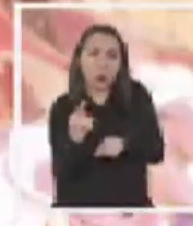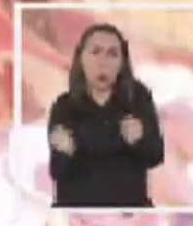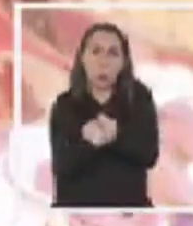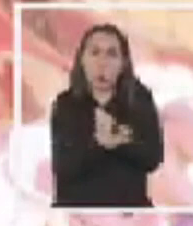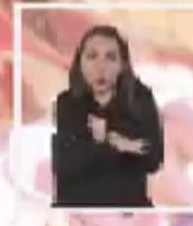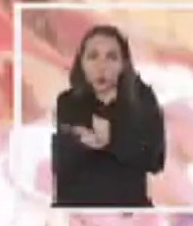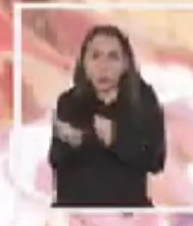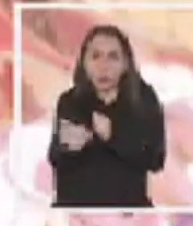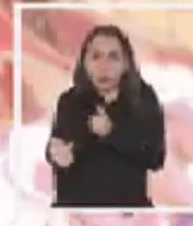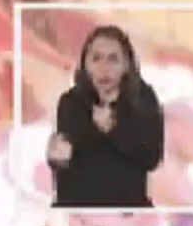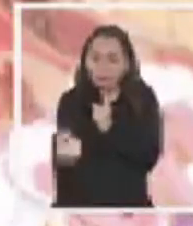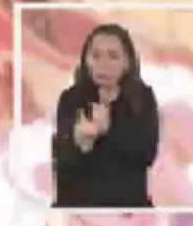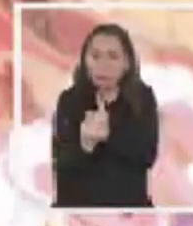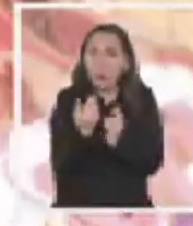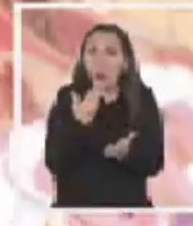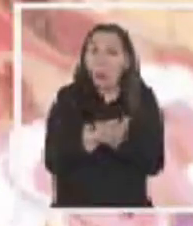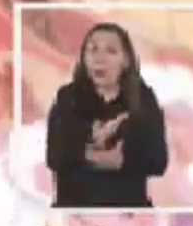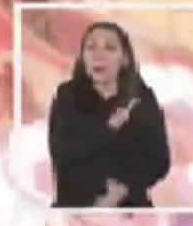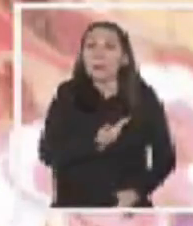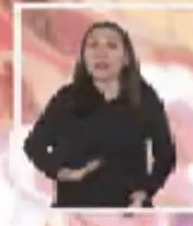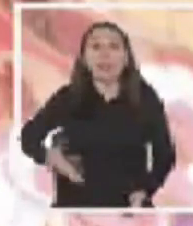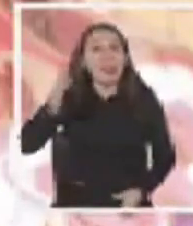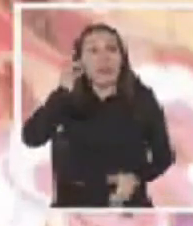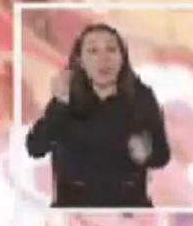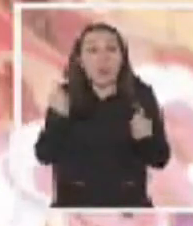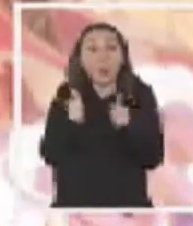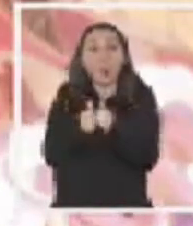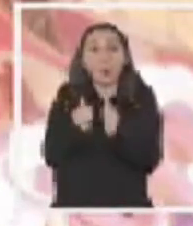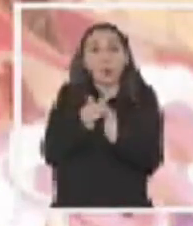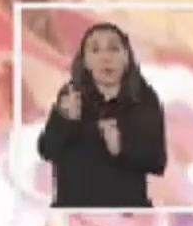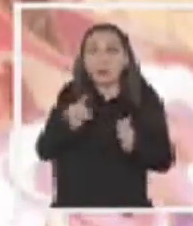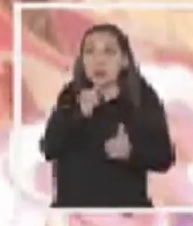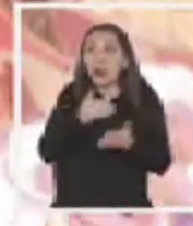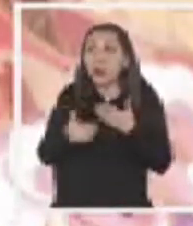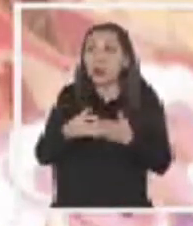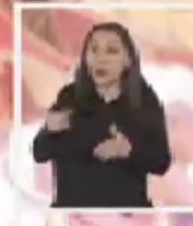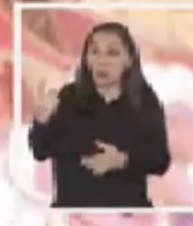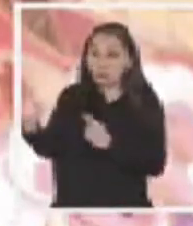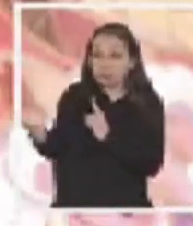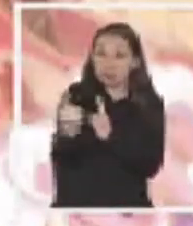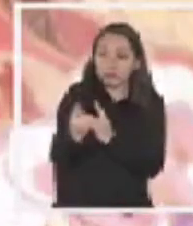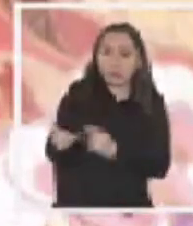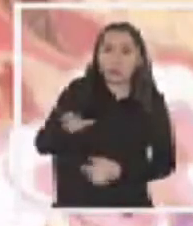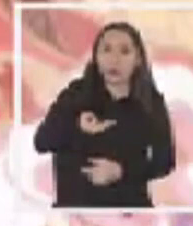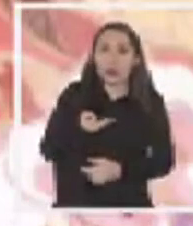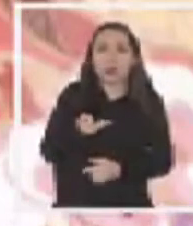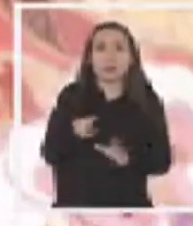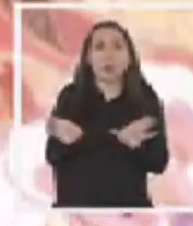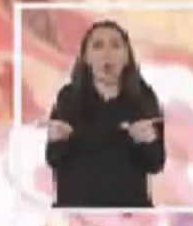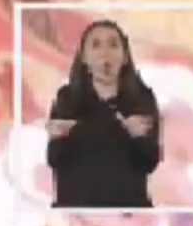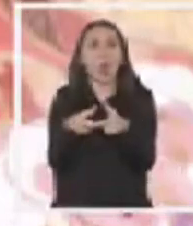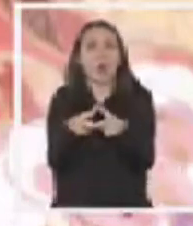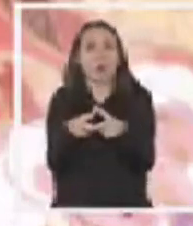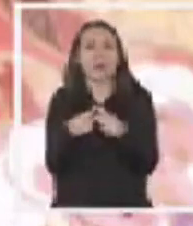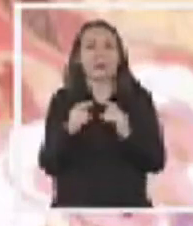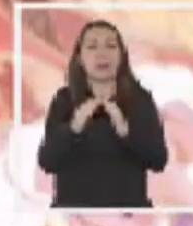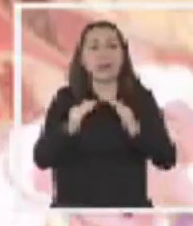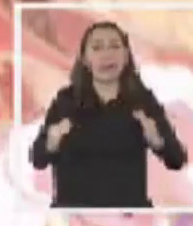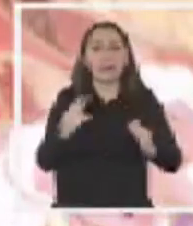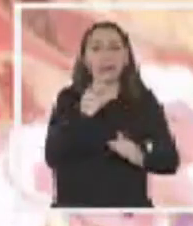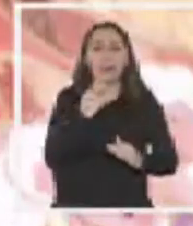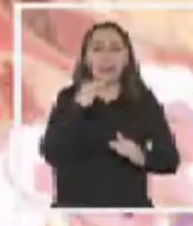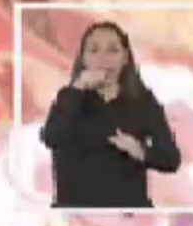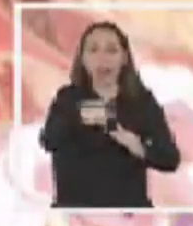cuando la presidenta de una junta de vecinos acá no sé dónde dónde está me plantea la situación de los comités de vivienda de